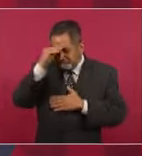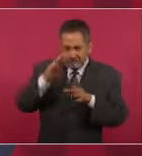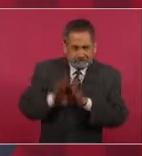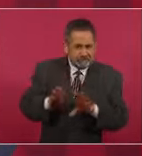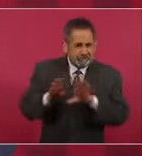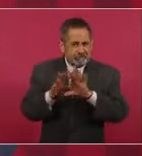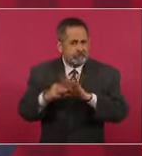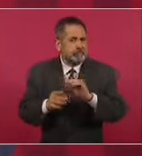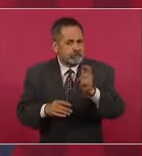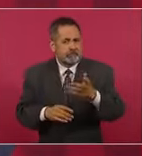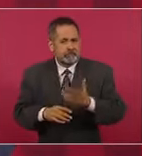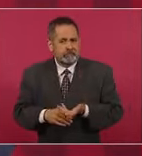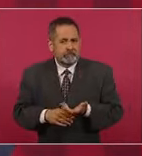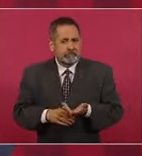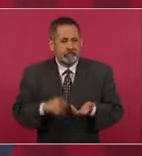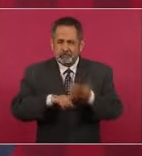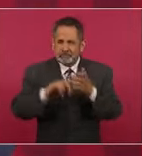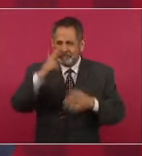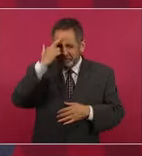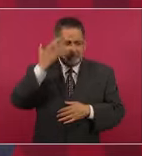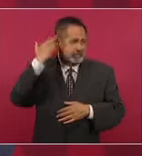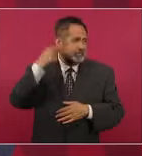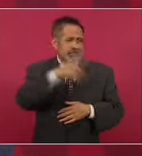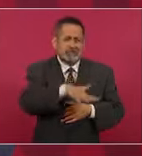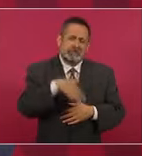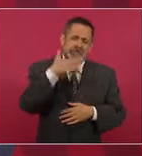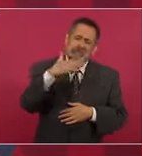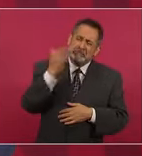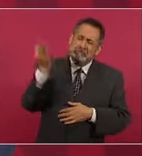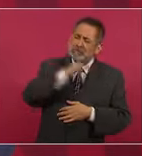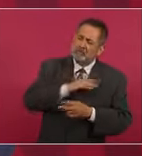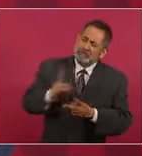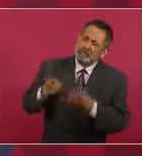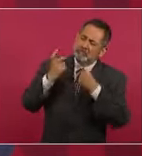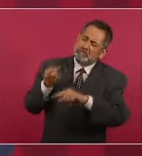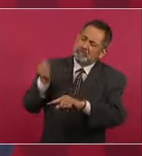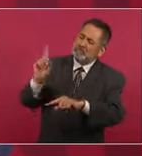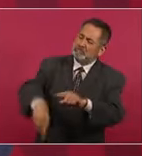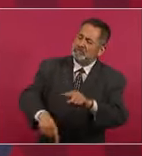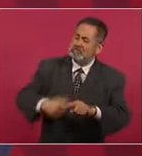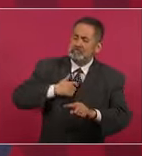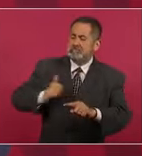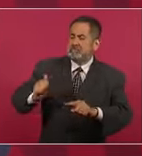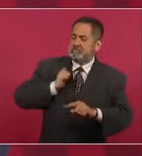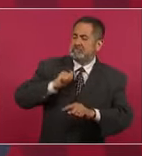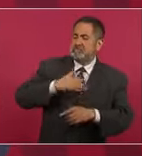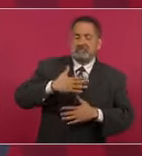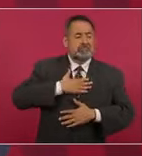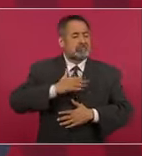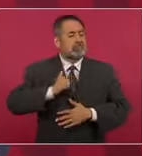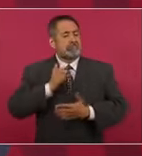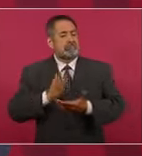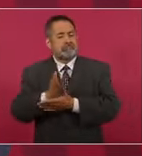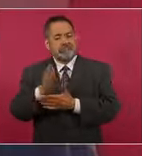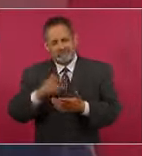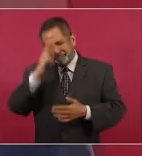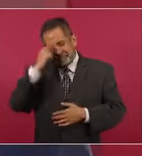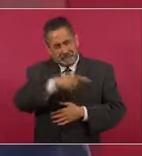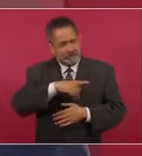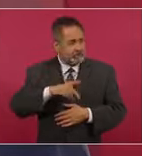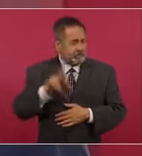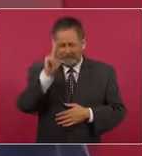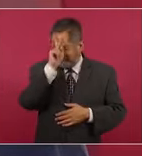no olvidarnos de los fraudes electorales, de las barbaridades que cometían.